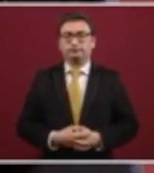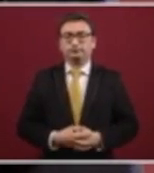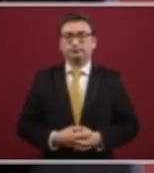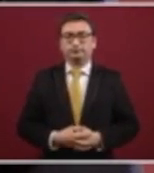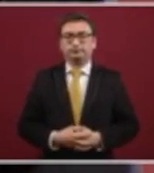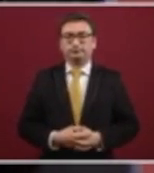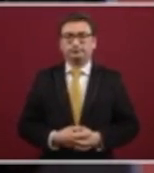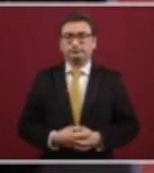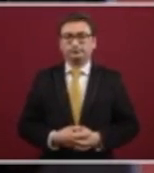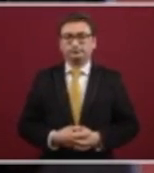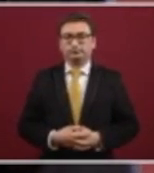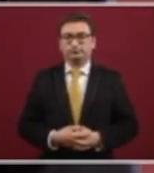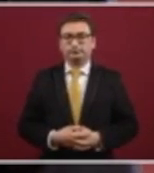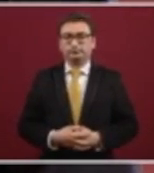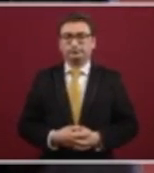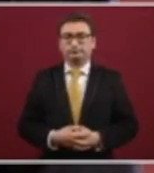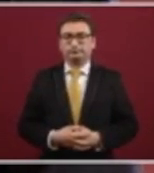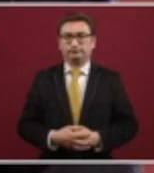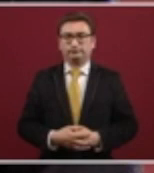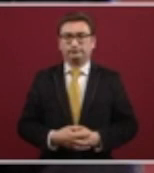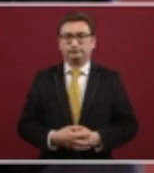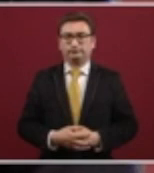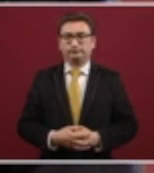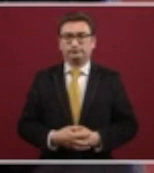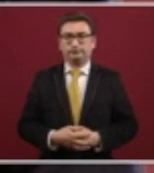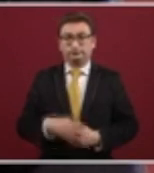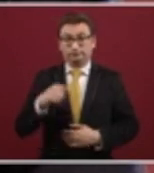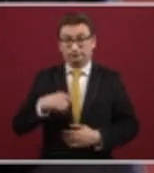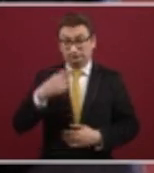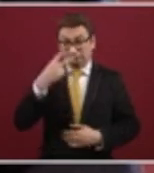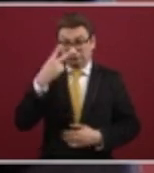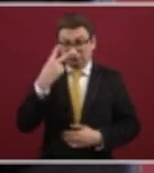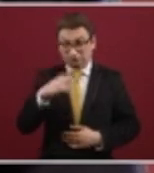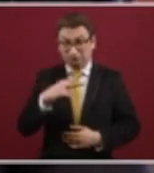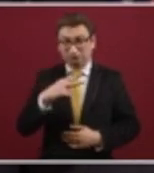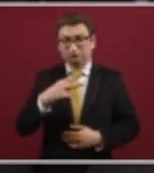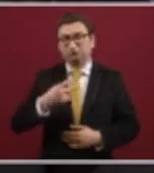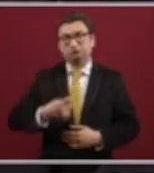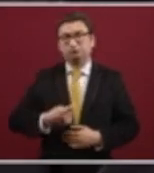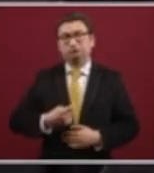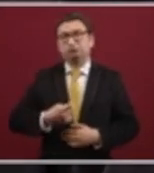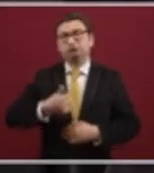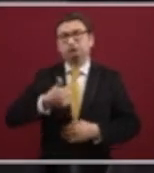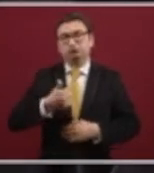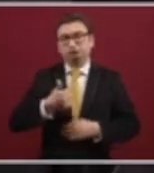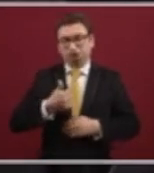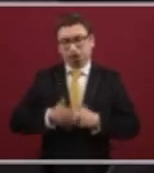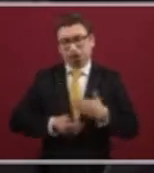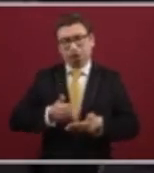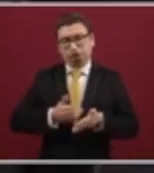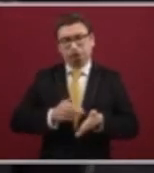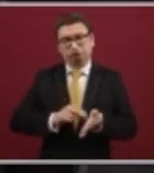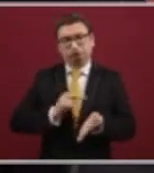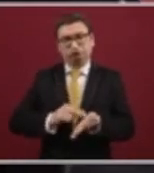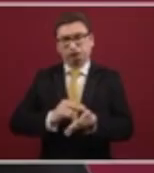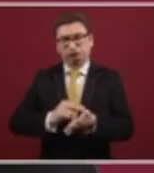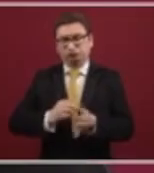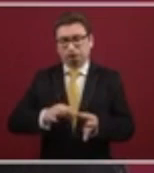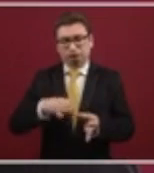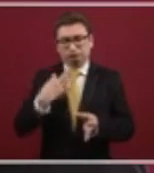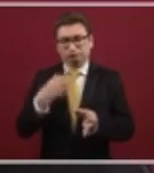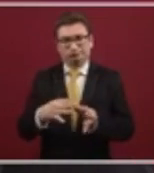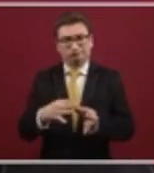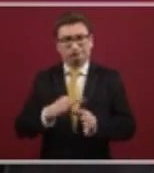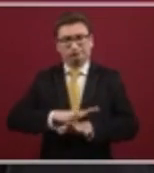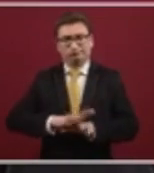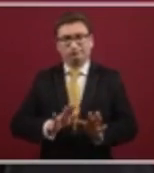México es el primer país en terminar con este proceso de